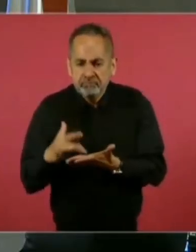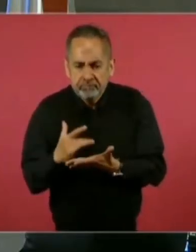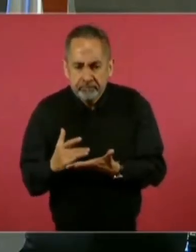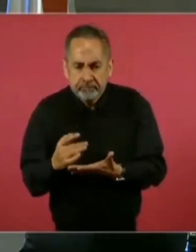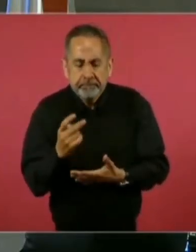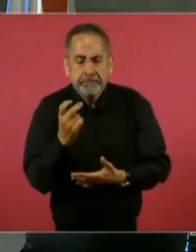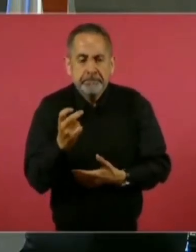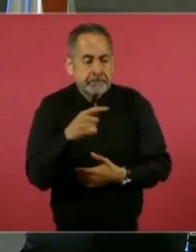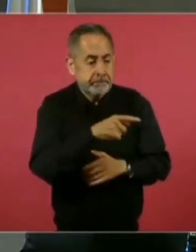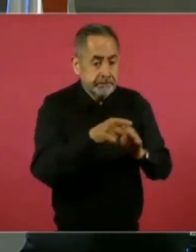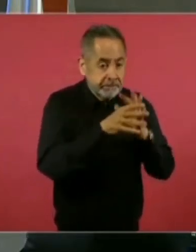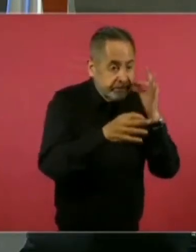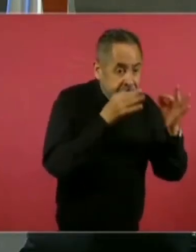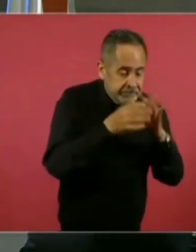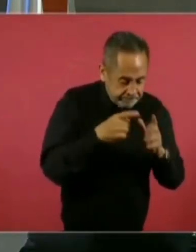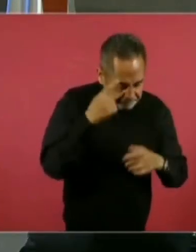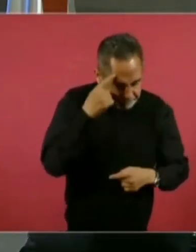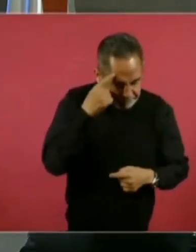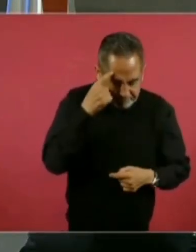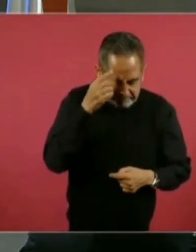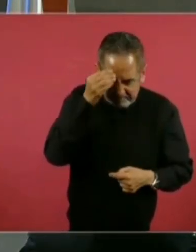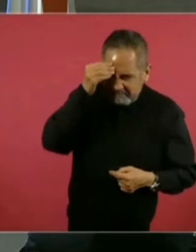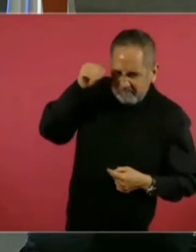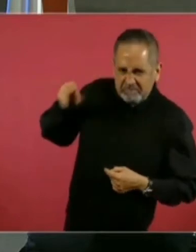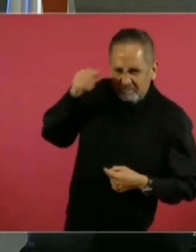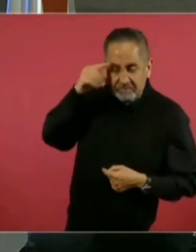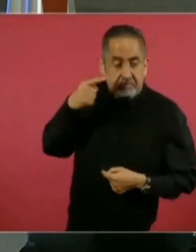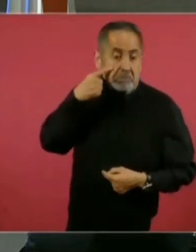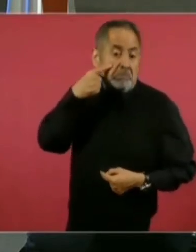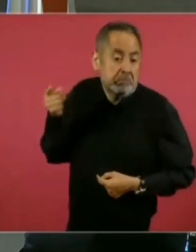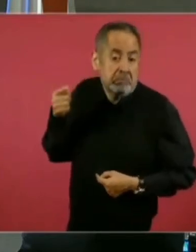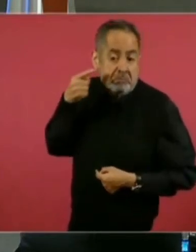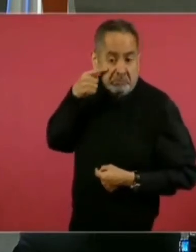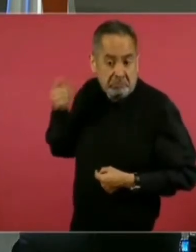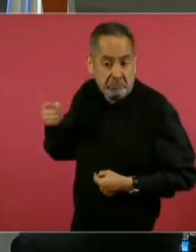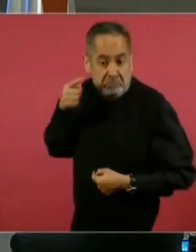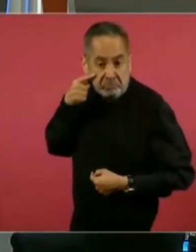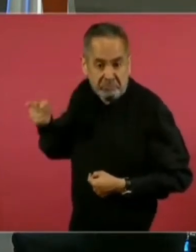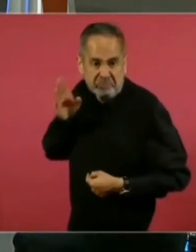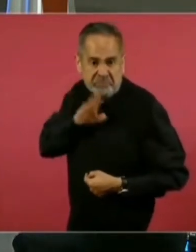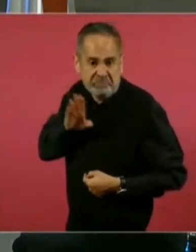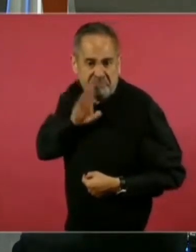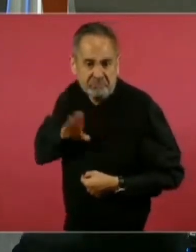Entonces, esa práctica tenemos que